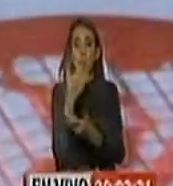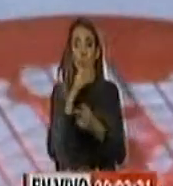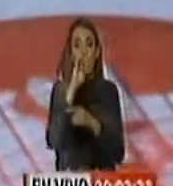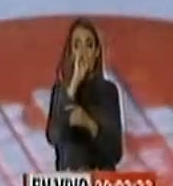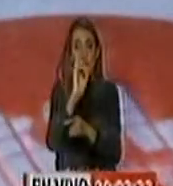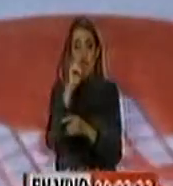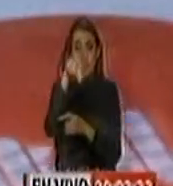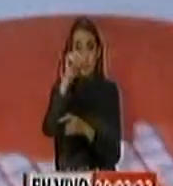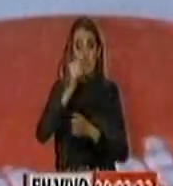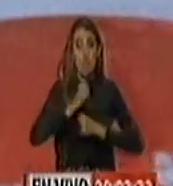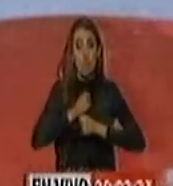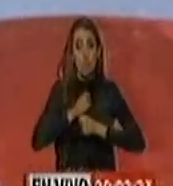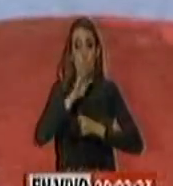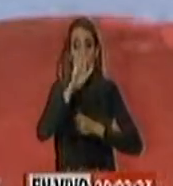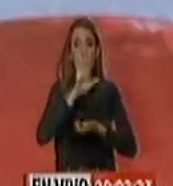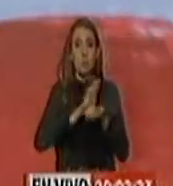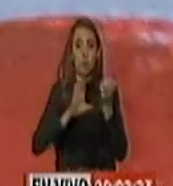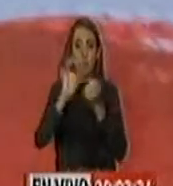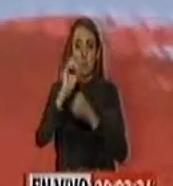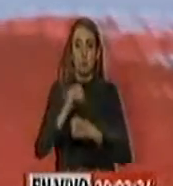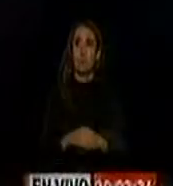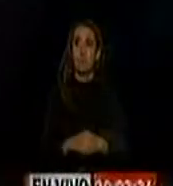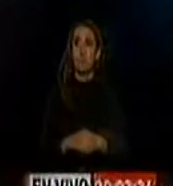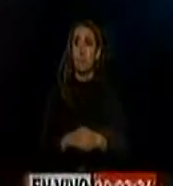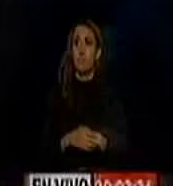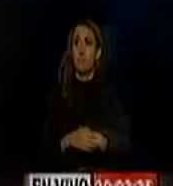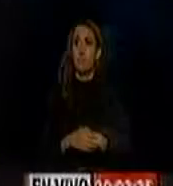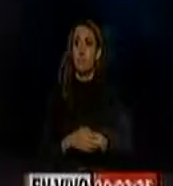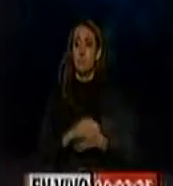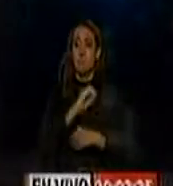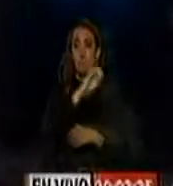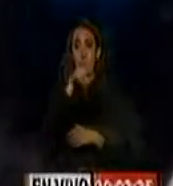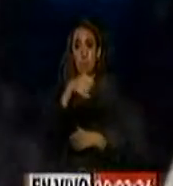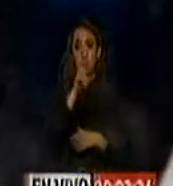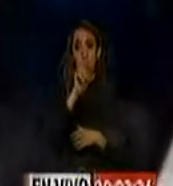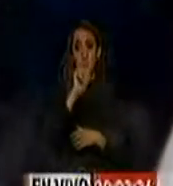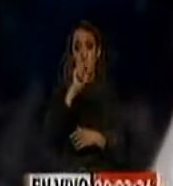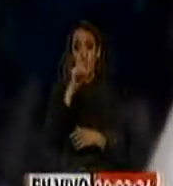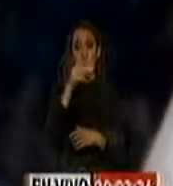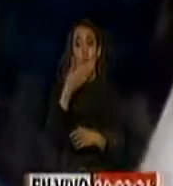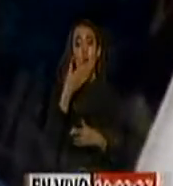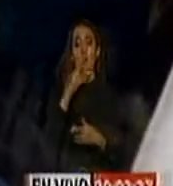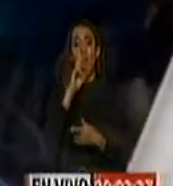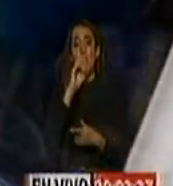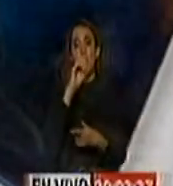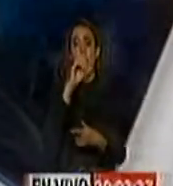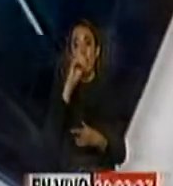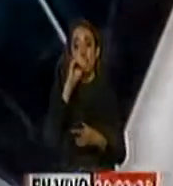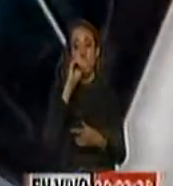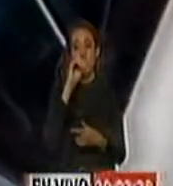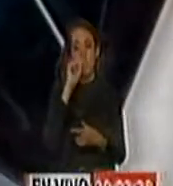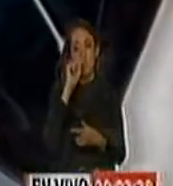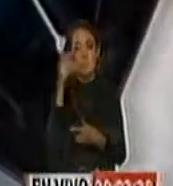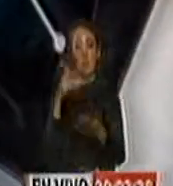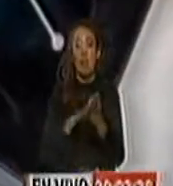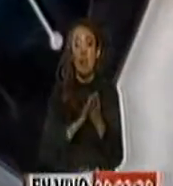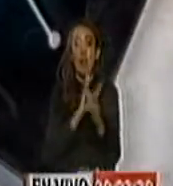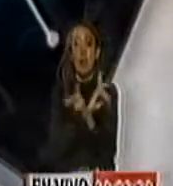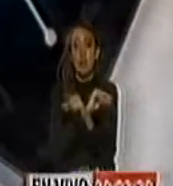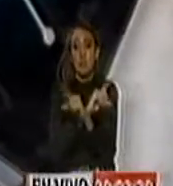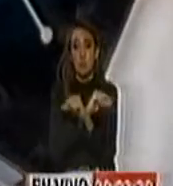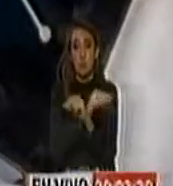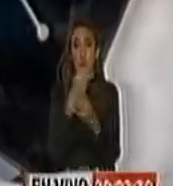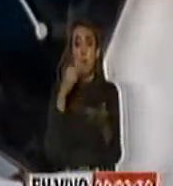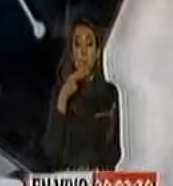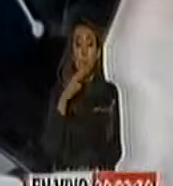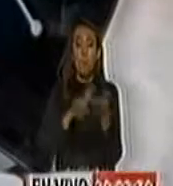cuya propiedad atribuyó a su hermano. Juan Sebastián Roldán, secretario particular de la Presidencia de la República, dio a